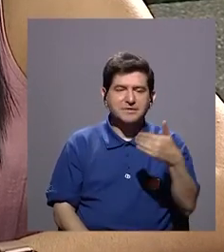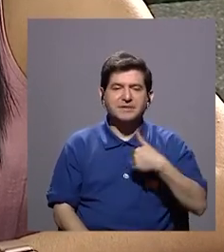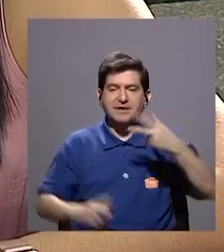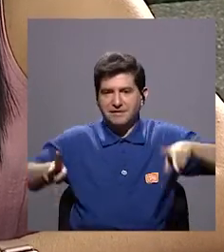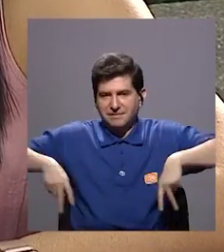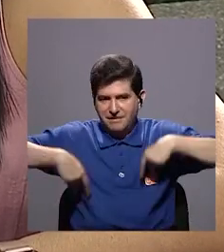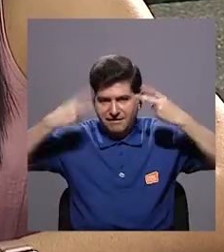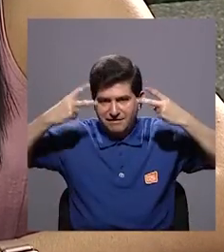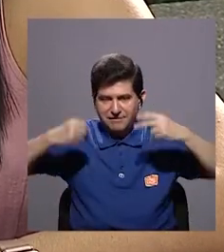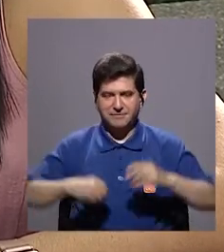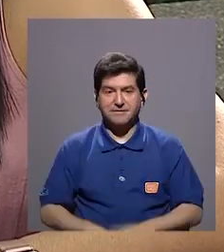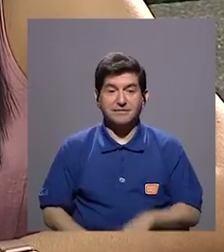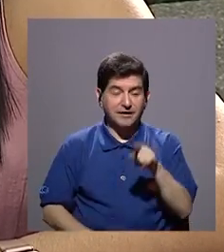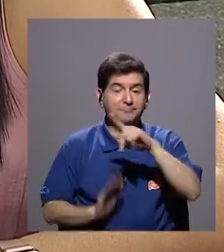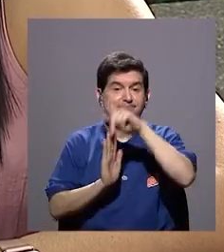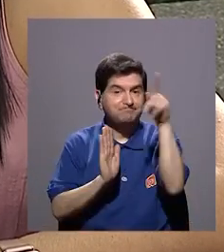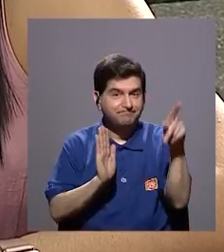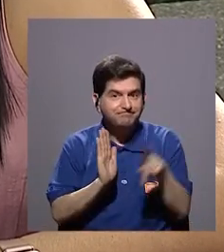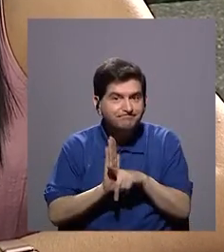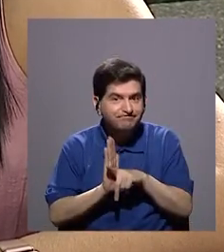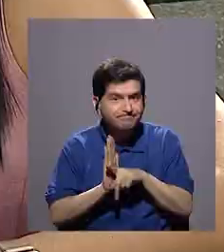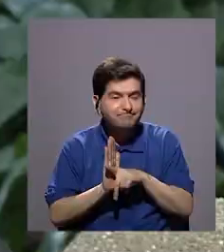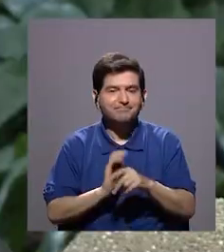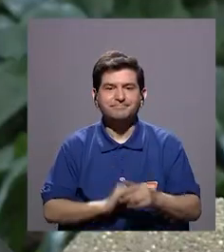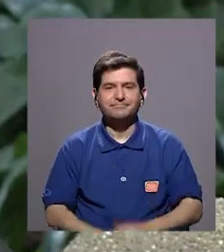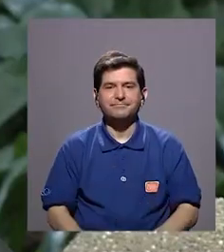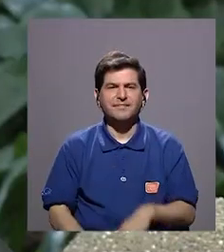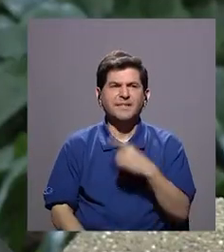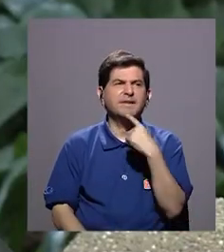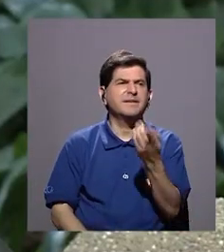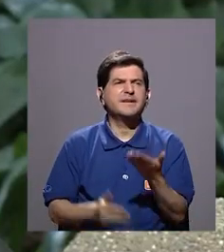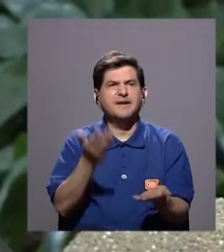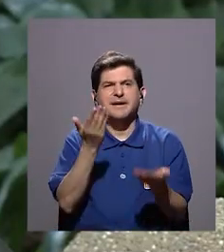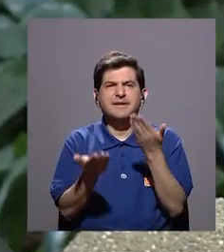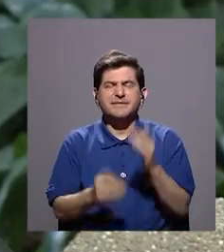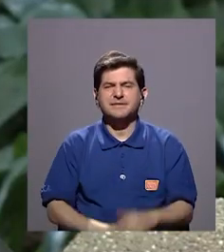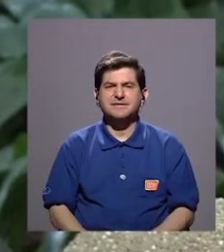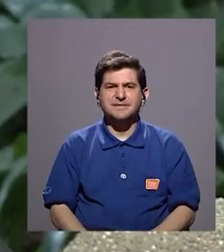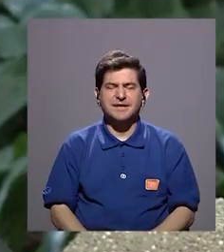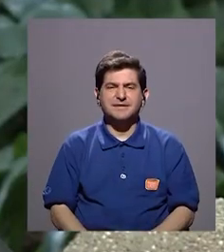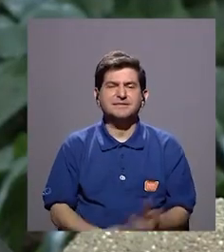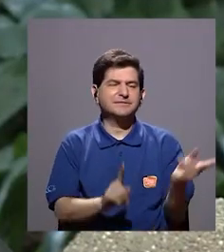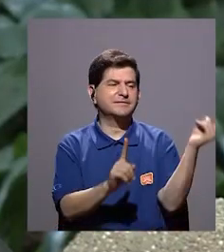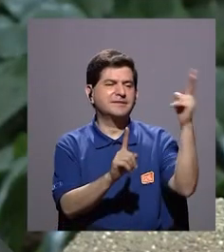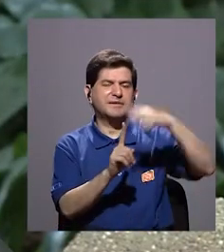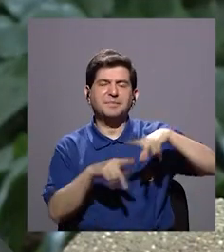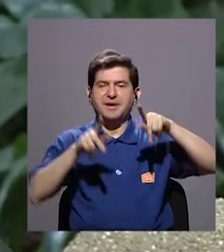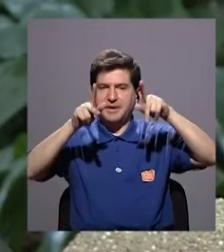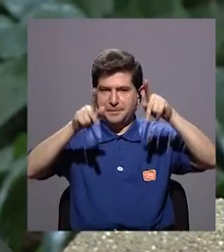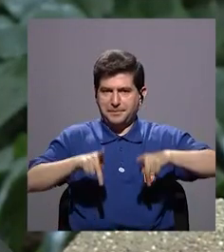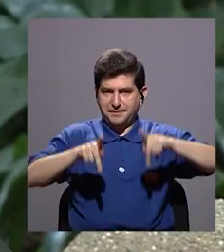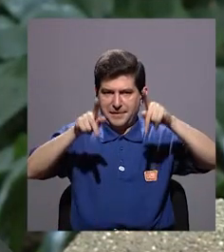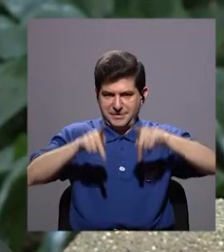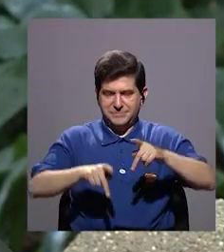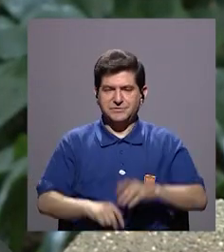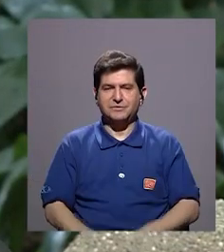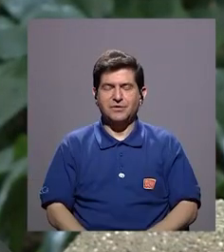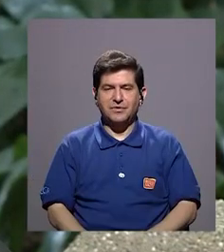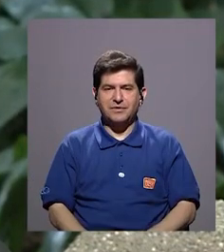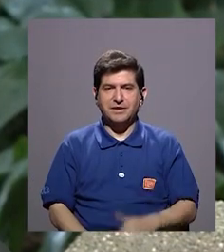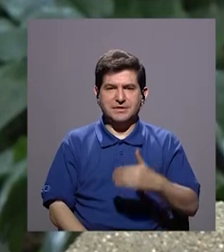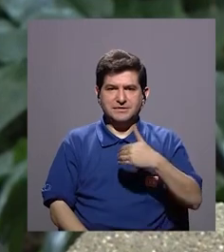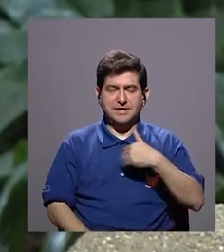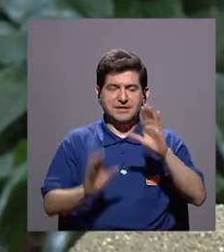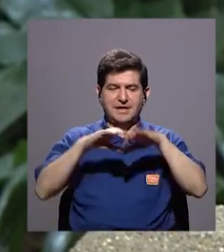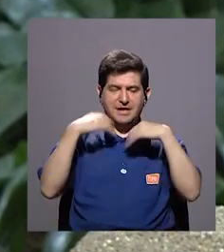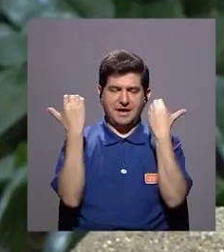bendiciones de lo que recibes en la vida. Entonces, son esos principios, vamos a decir que son más, los aplican las personas